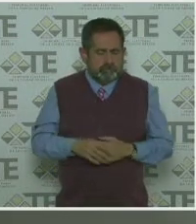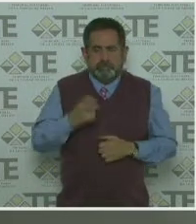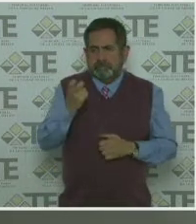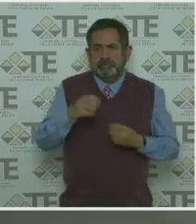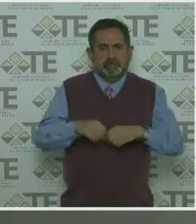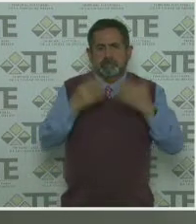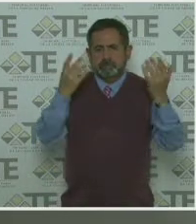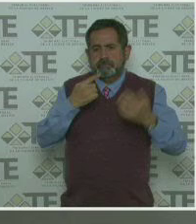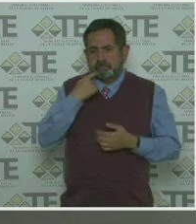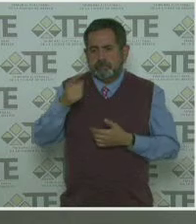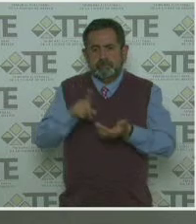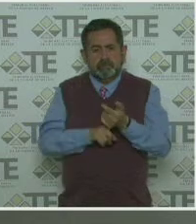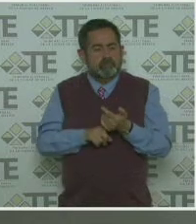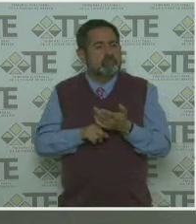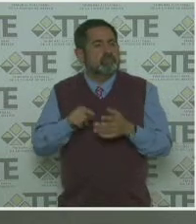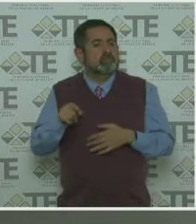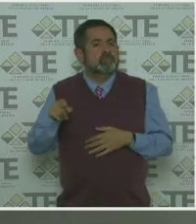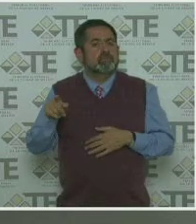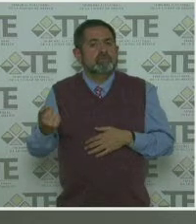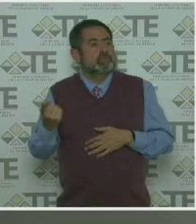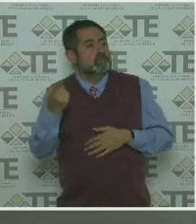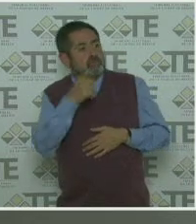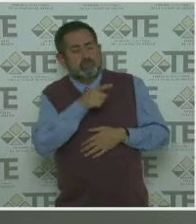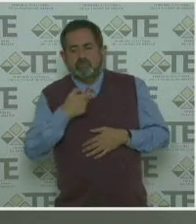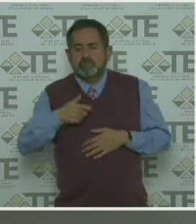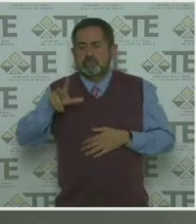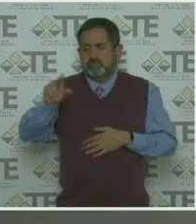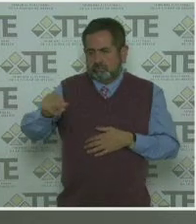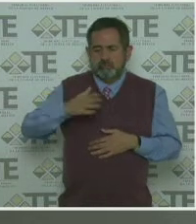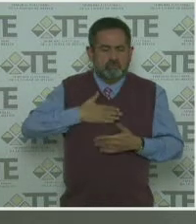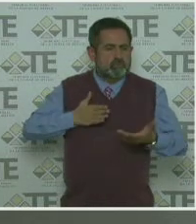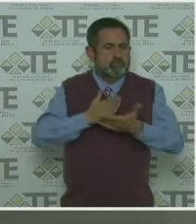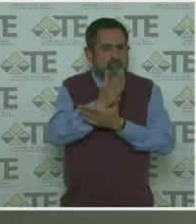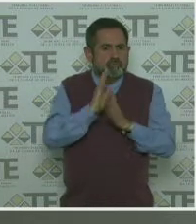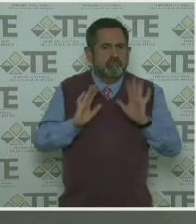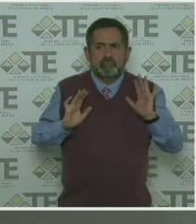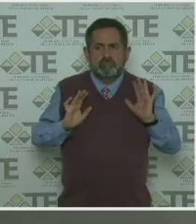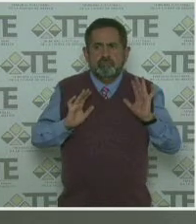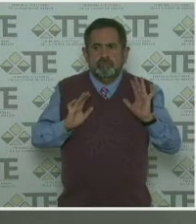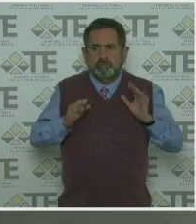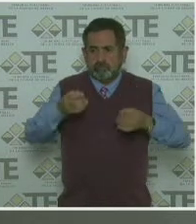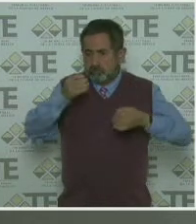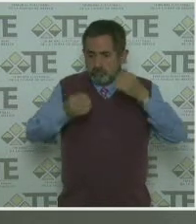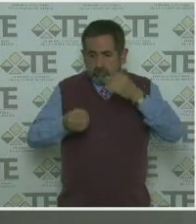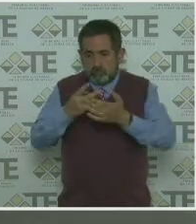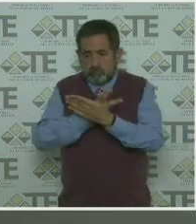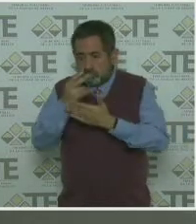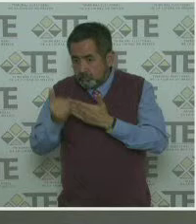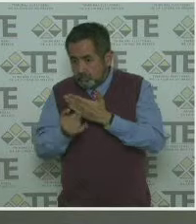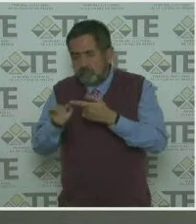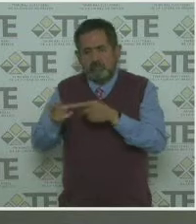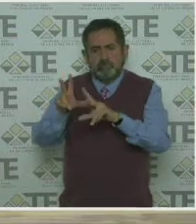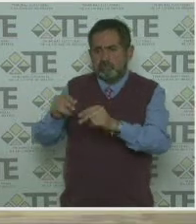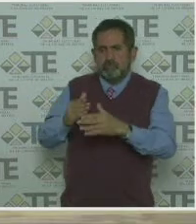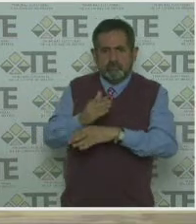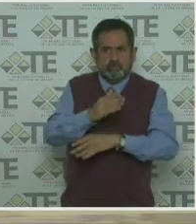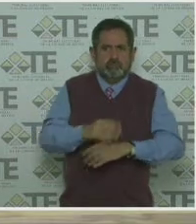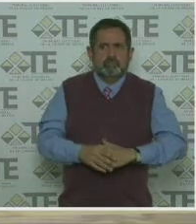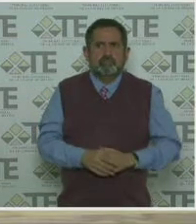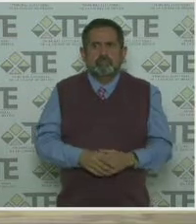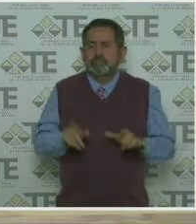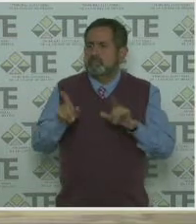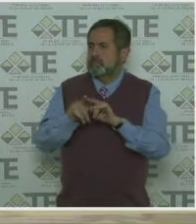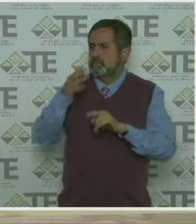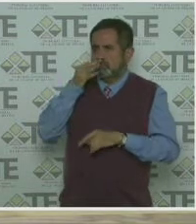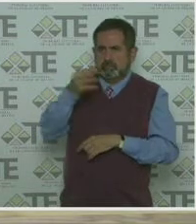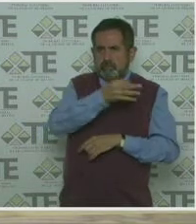consecuencia, se propone revocar el dictamen impugnado y en plenitud de jurisdicción declarar inviable el proyecto. Gracias, Es licenciada. la